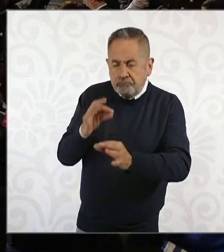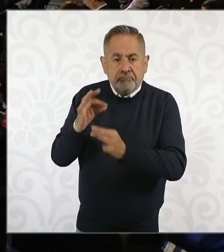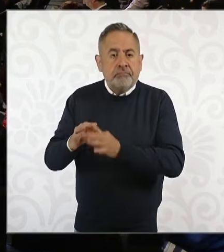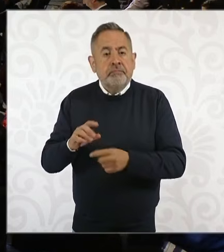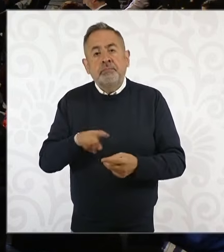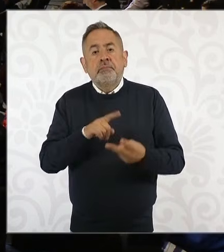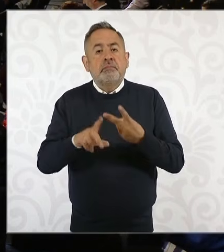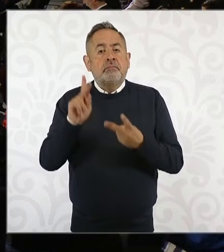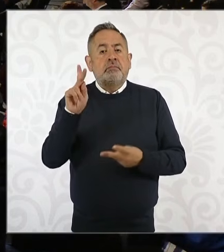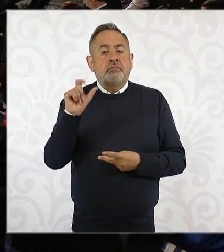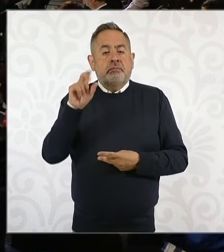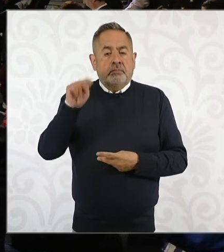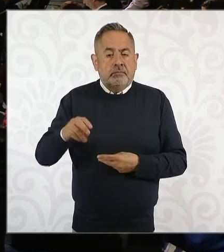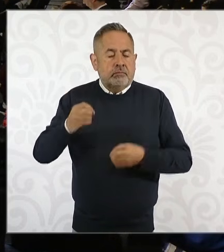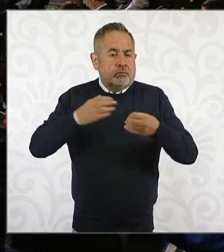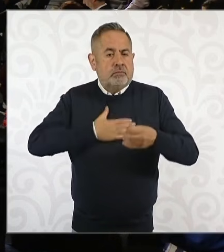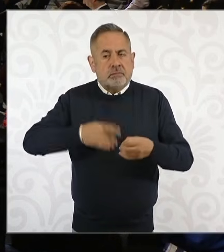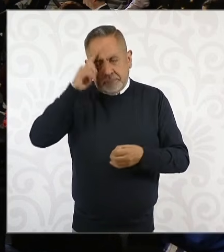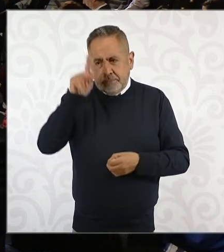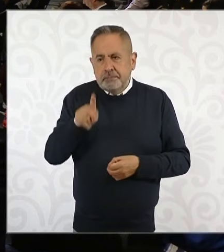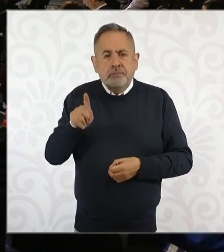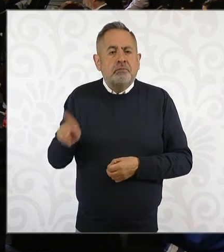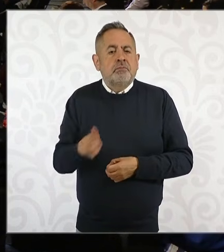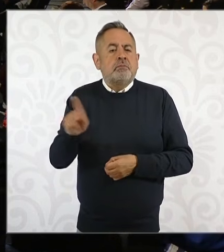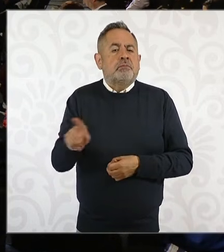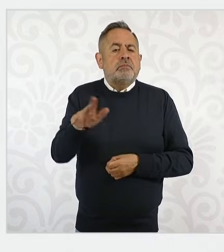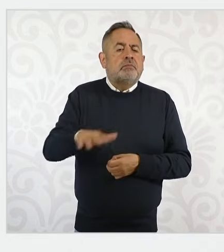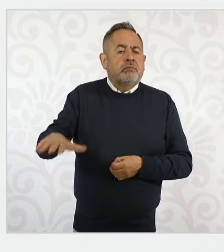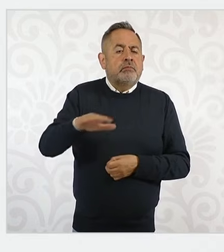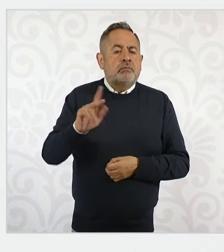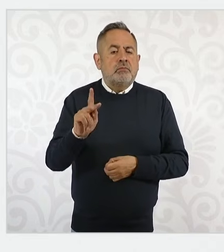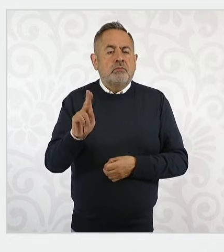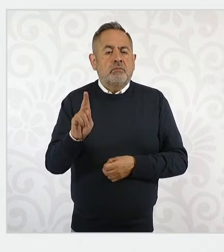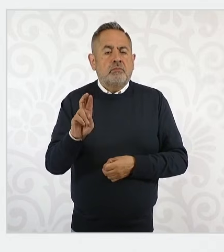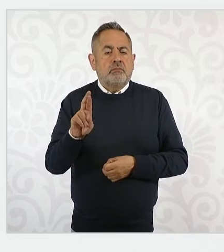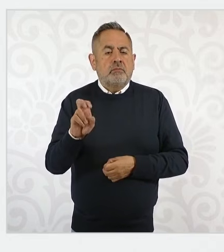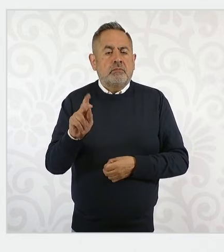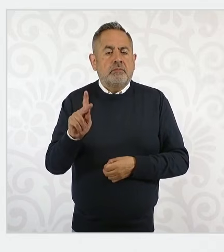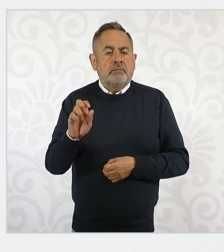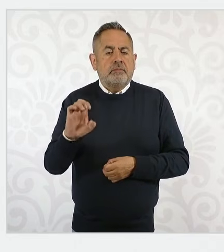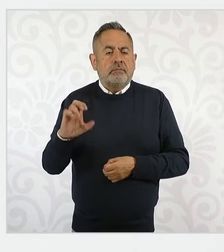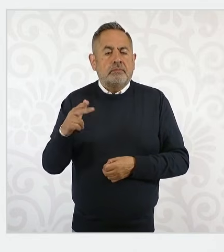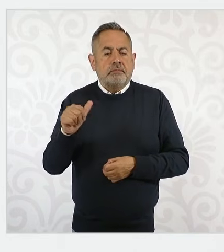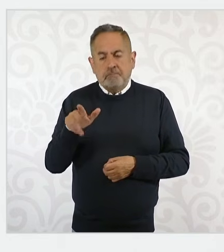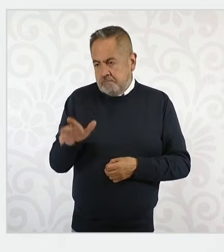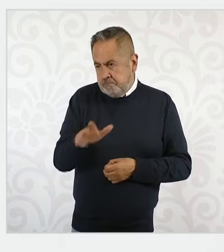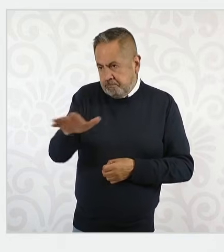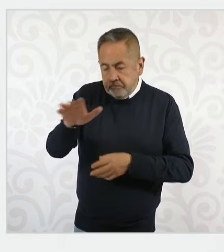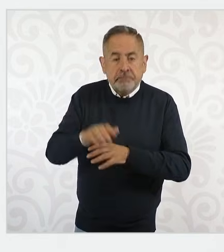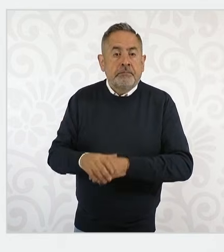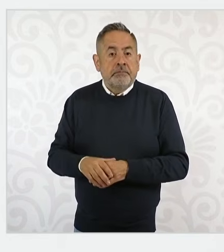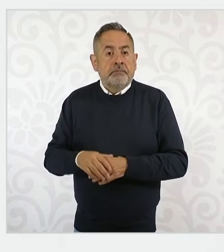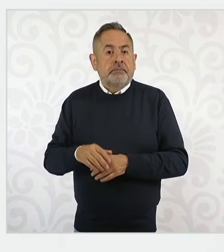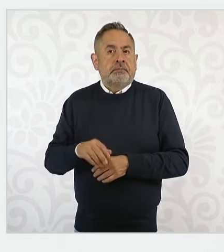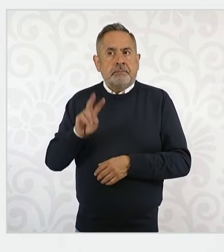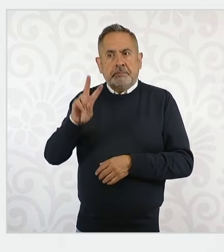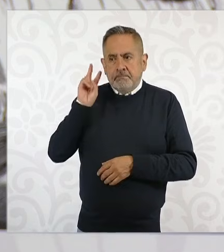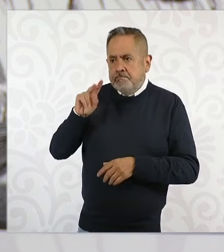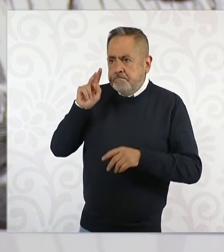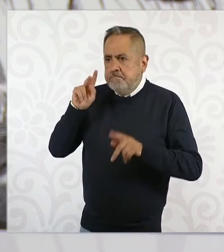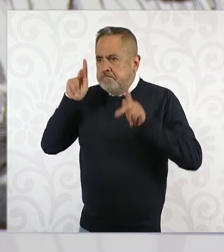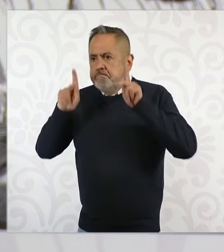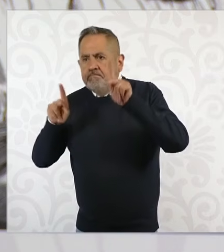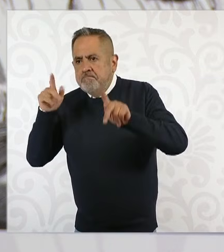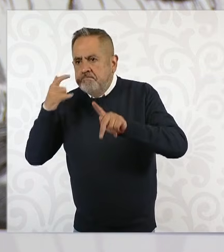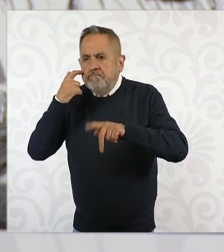plan de justicia para el pueblo purépecha. Entonces, el viernes reportamos, fui a visitas de supervisión a